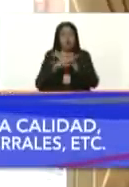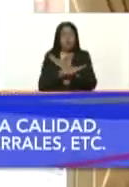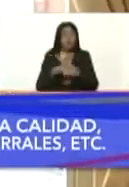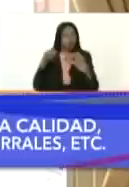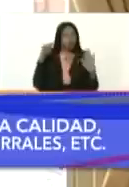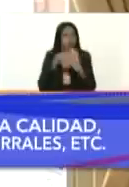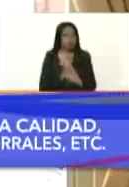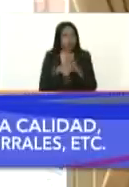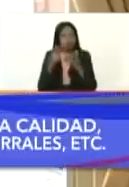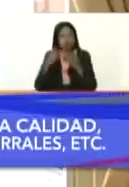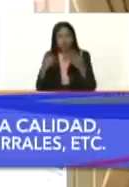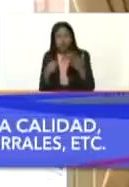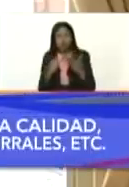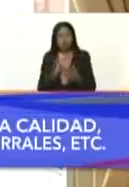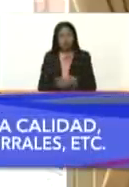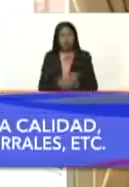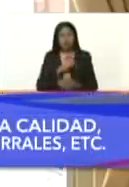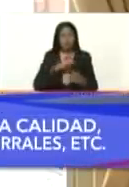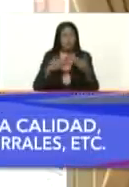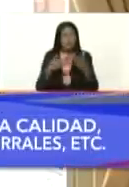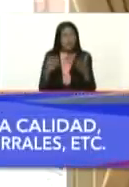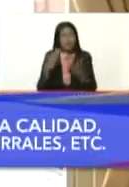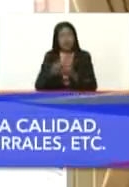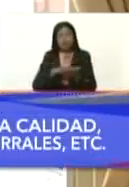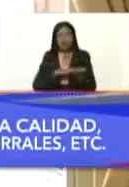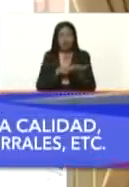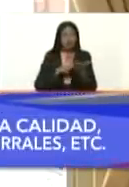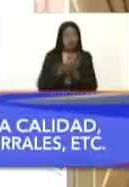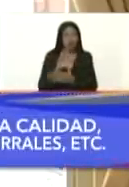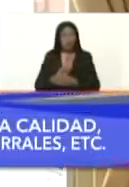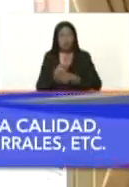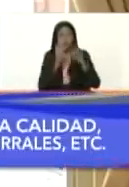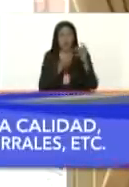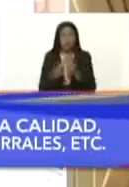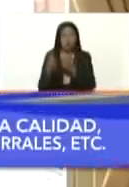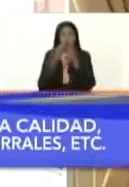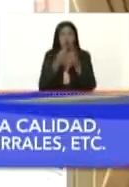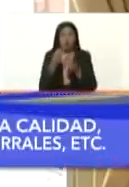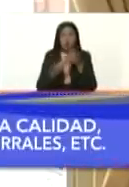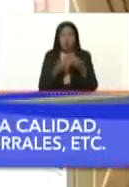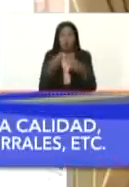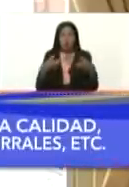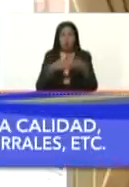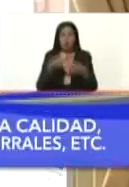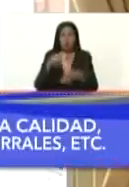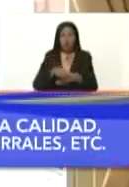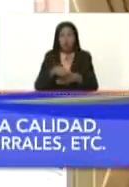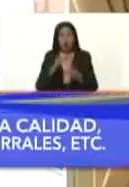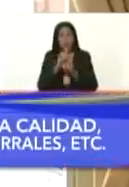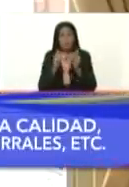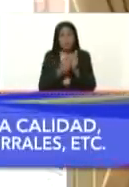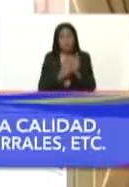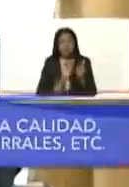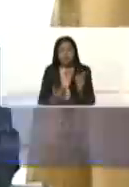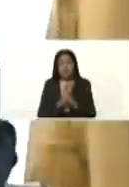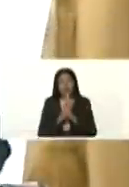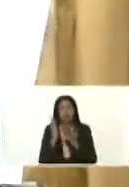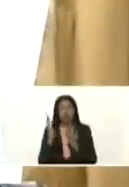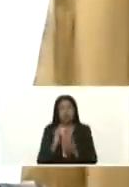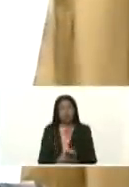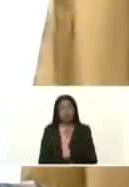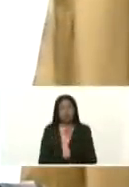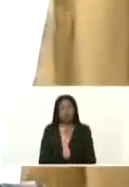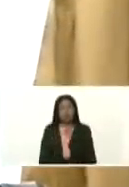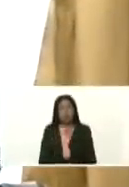y permitir la recuperación de la economía cómo estuvo la reunión de hoy vicepresidenta por favor gente